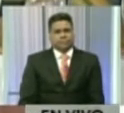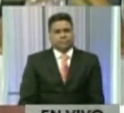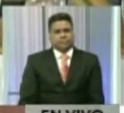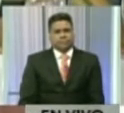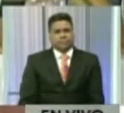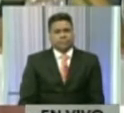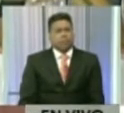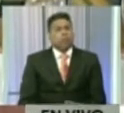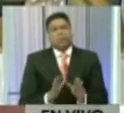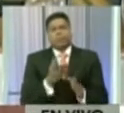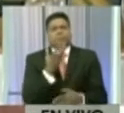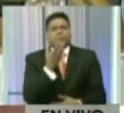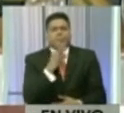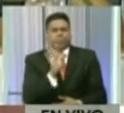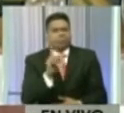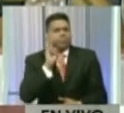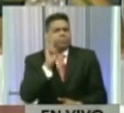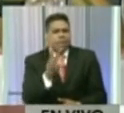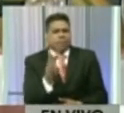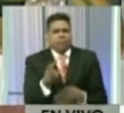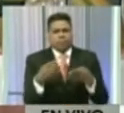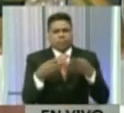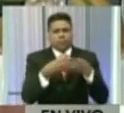Solo con el dólar today y la baja de los precios,